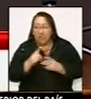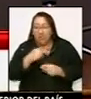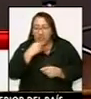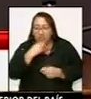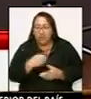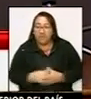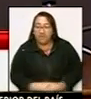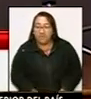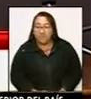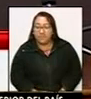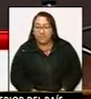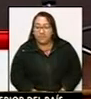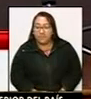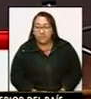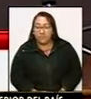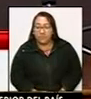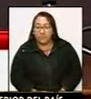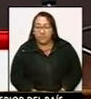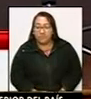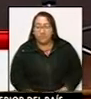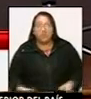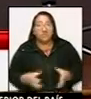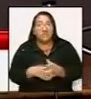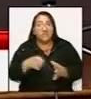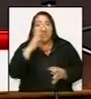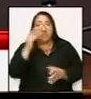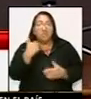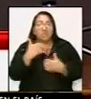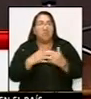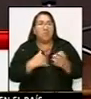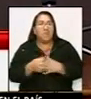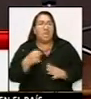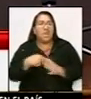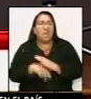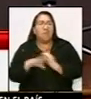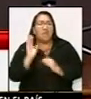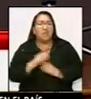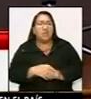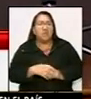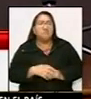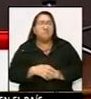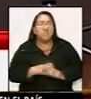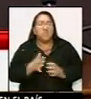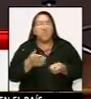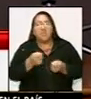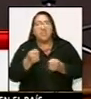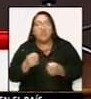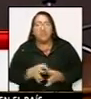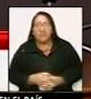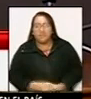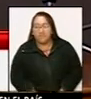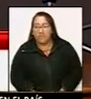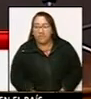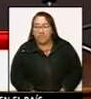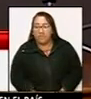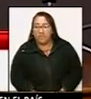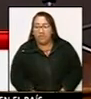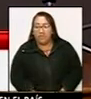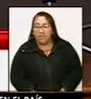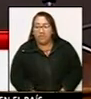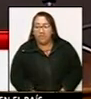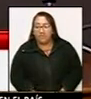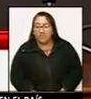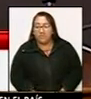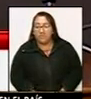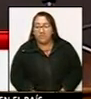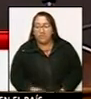mujer violentada que sea fujimorista, ¿qué importa? Que la maten. Seguramente ha provocado. Esa es la